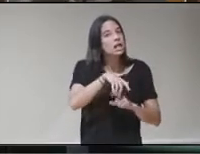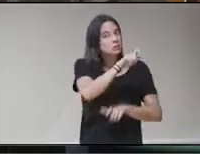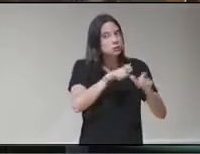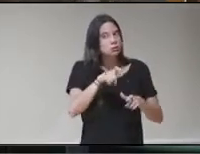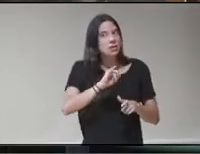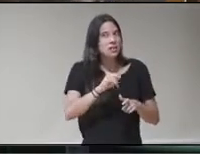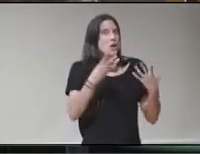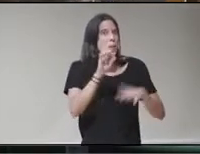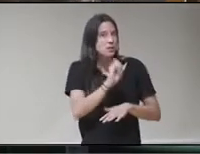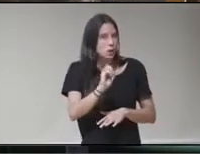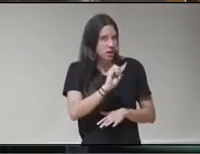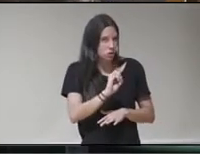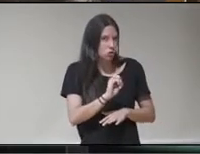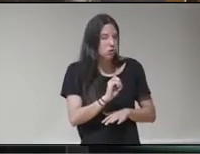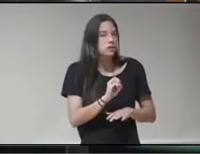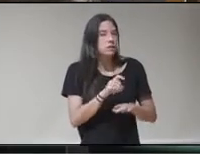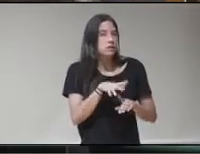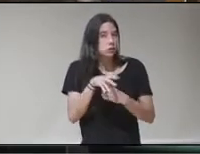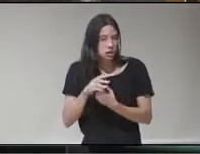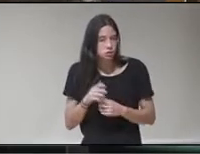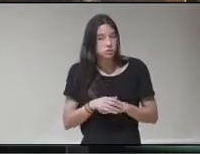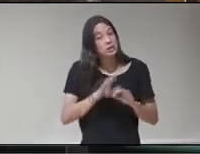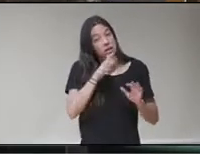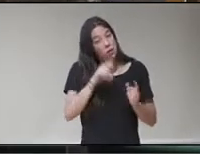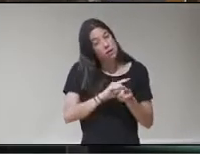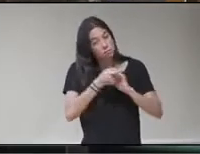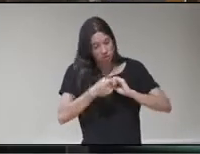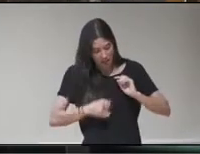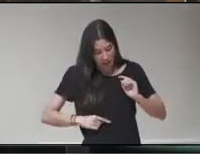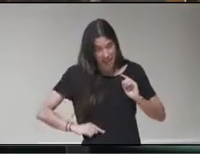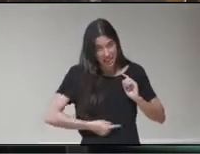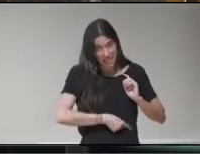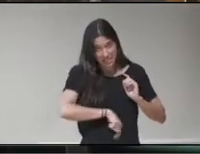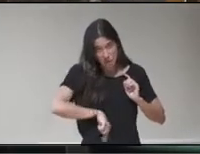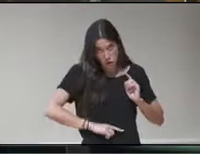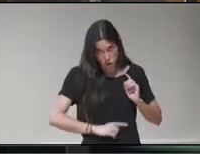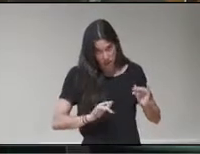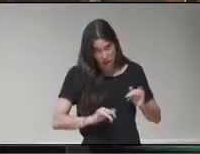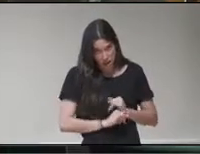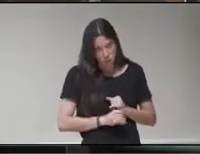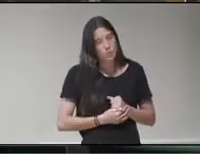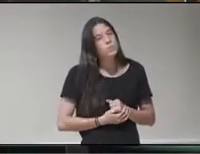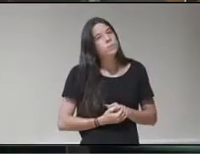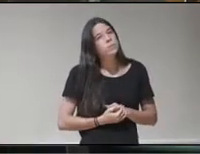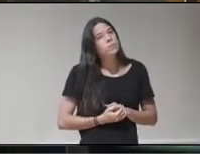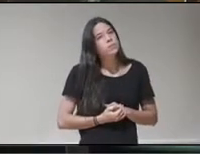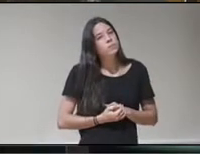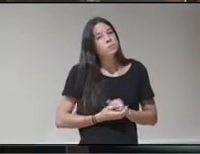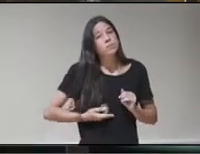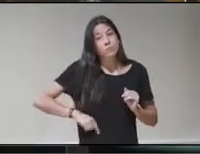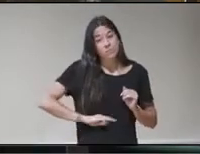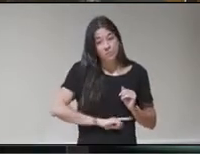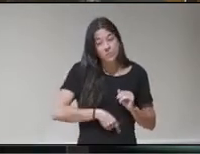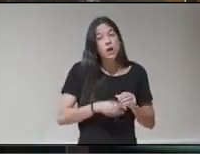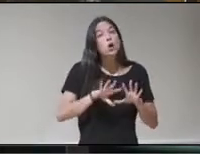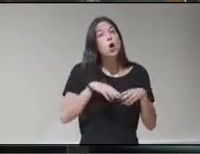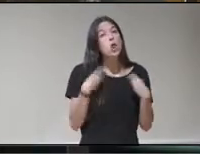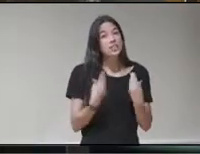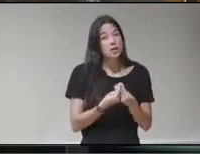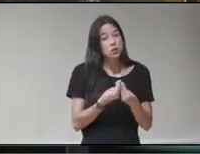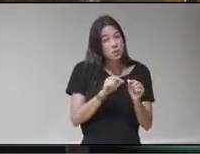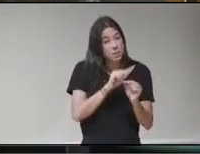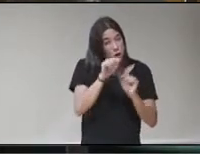personas. Y pasamos al intestino delgado. En el intestino delgado, pues la concentración de microorganismos